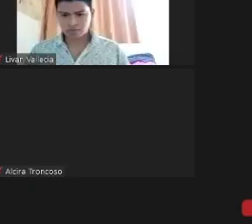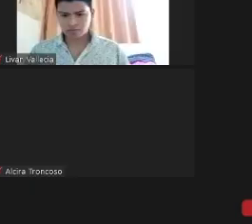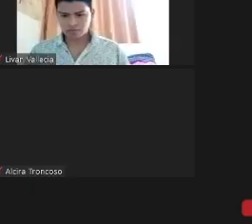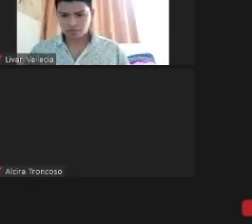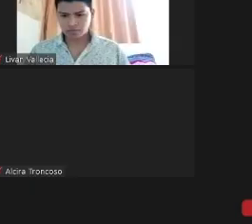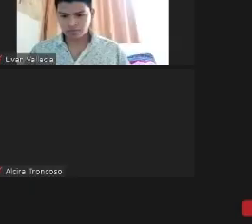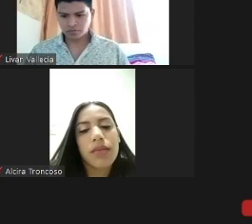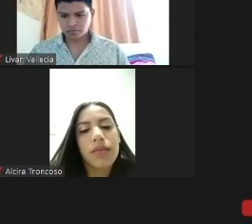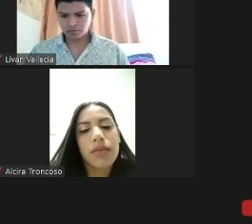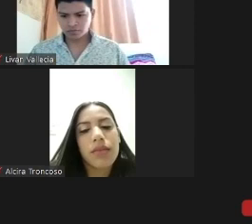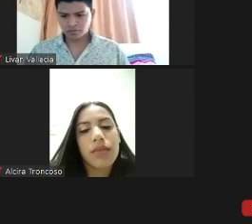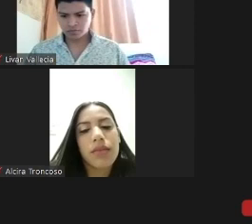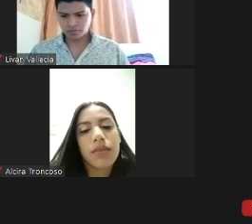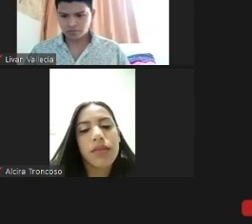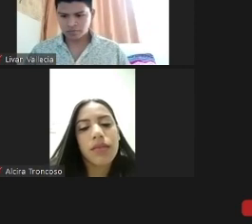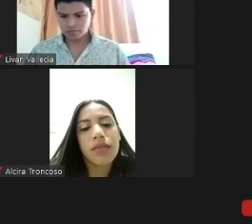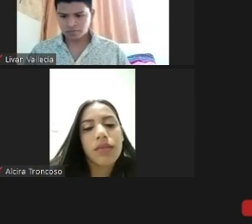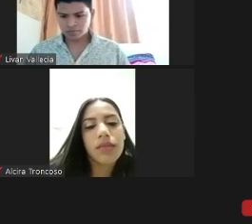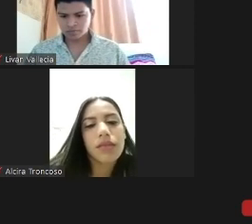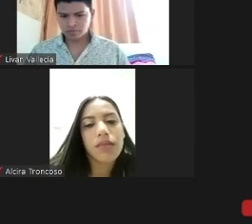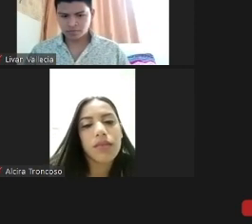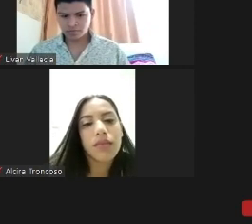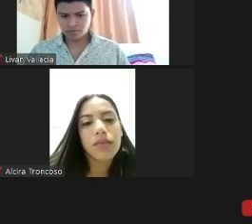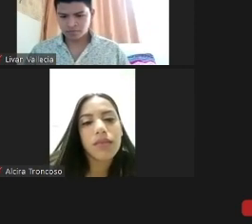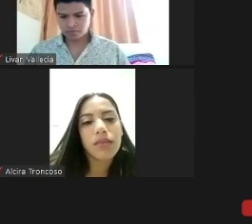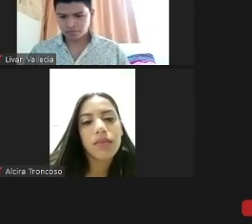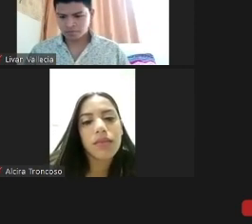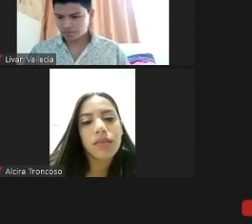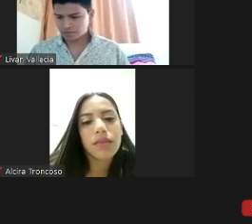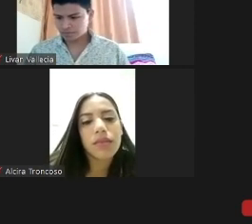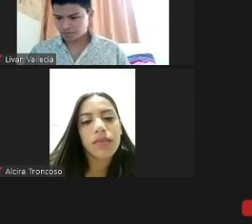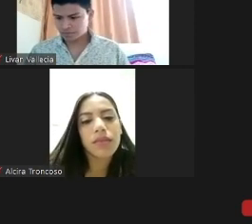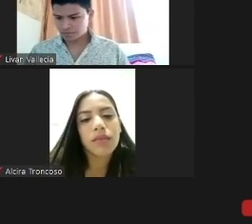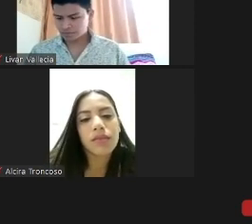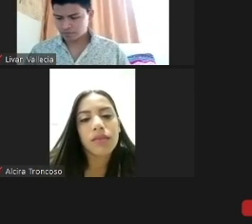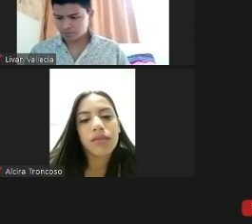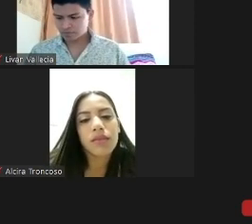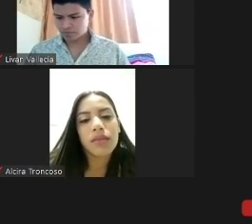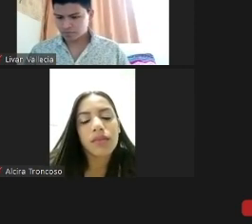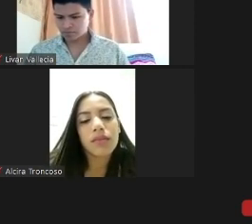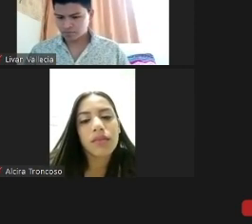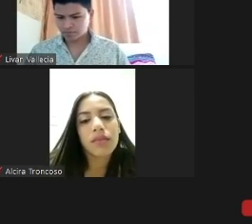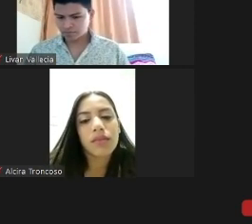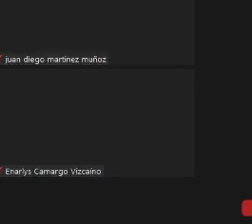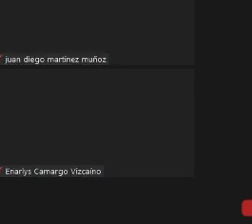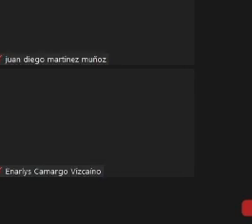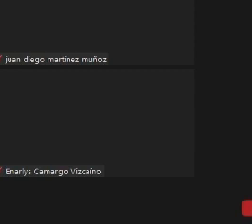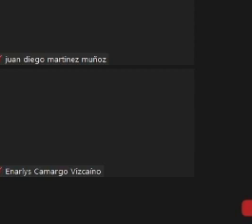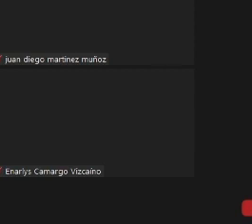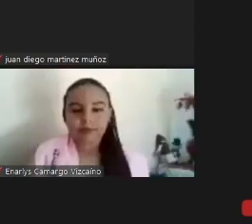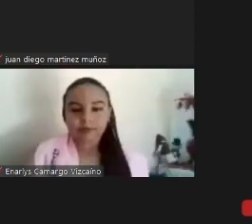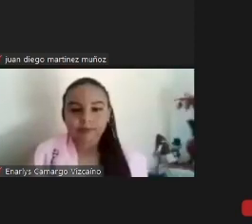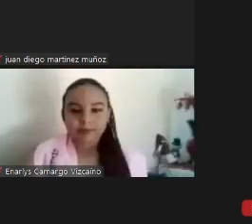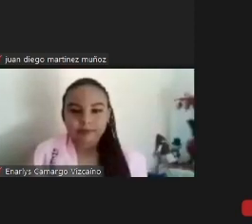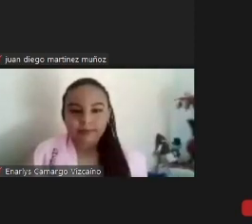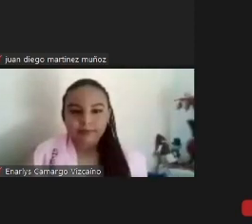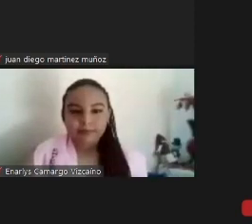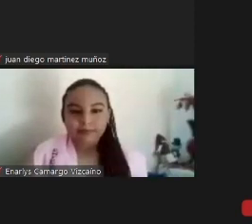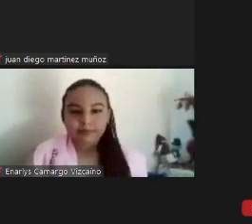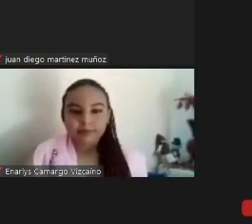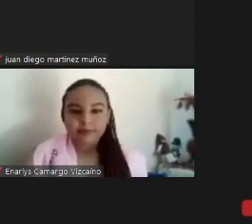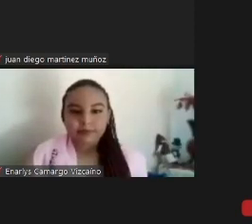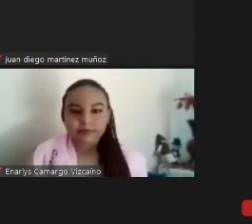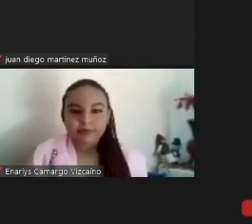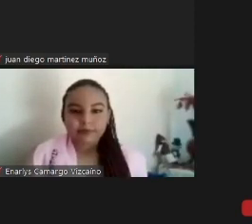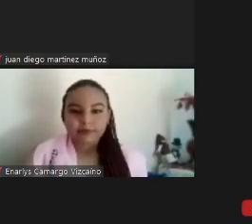Requene. Catherine Gisette Lozano Ponzón. Miliet Paola Marriaga Torres. Andrea Carolina Martínez